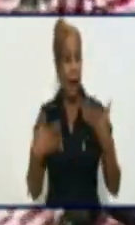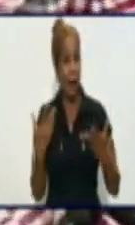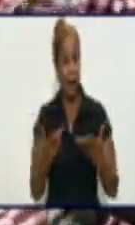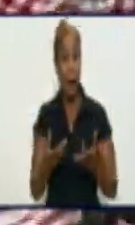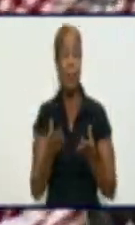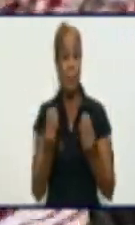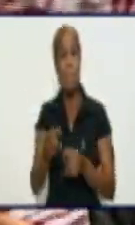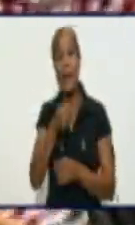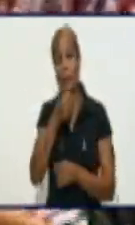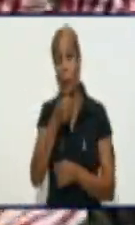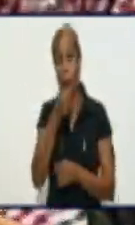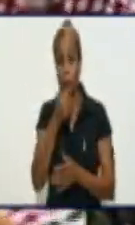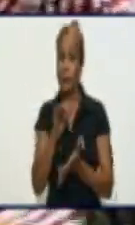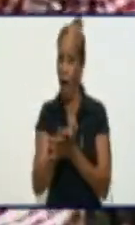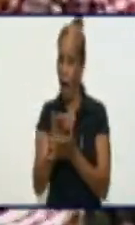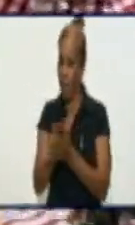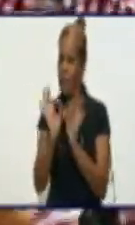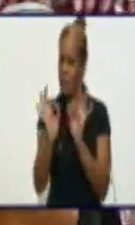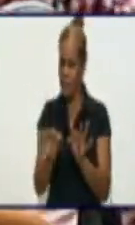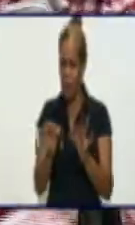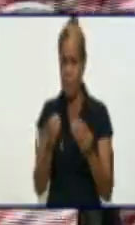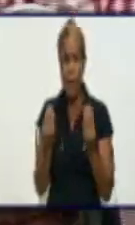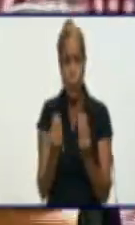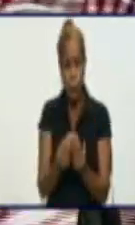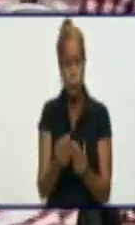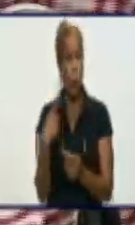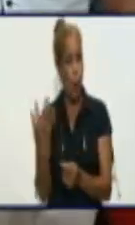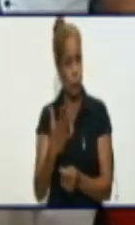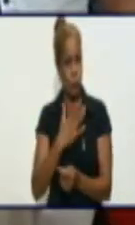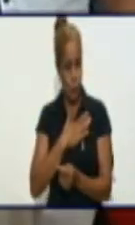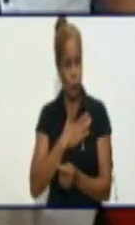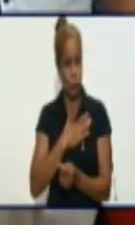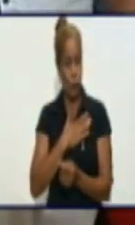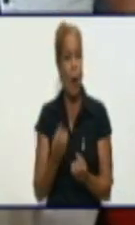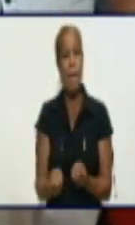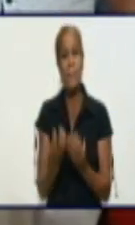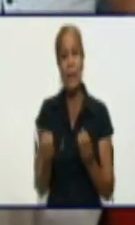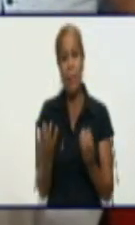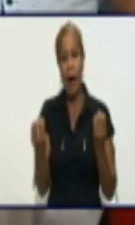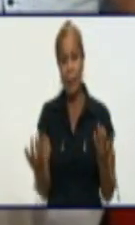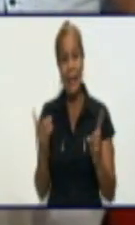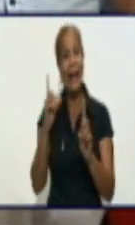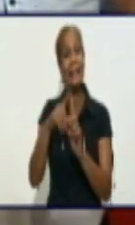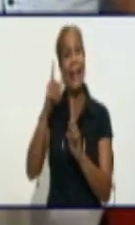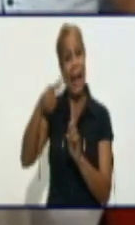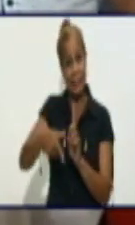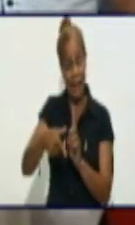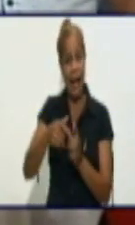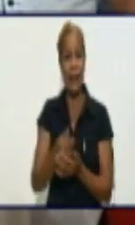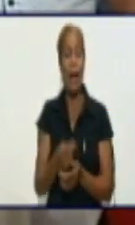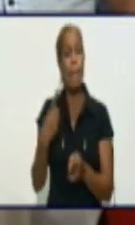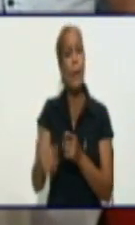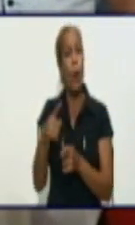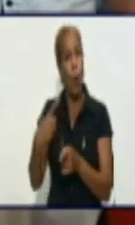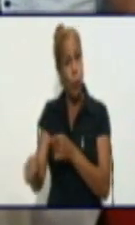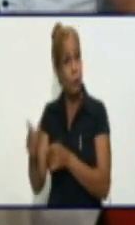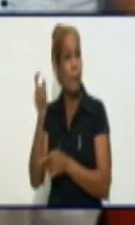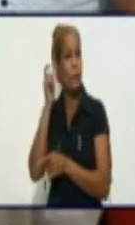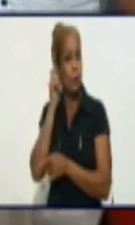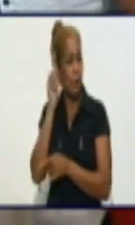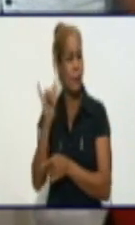de nosotros durante toda la Primavera Teatral. Así es, amigo. Bueno, lo recibe por ella Susel Serrano Domínguez, que es la jefa